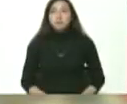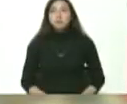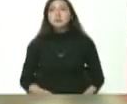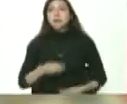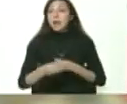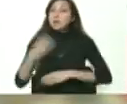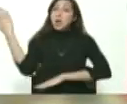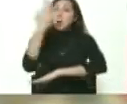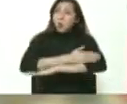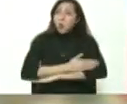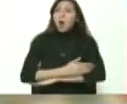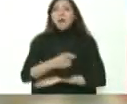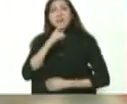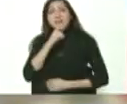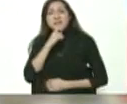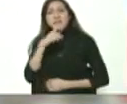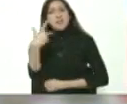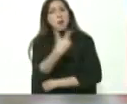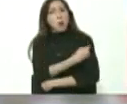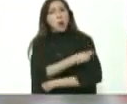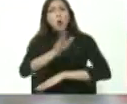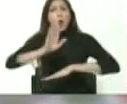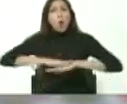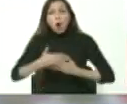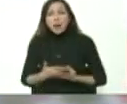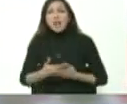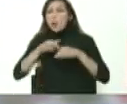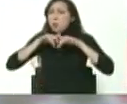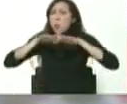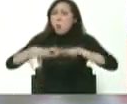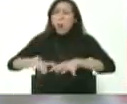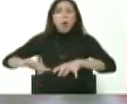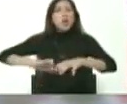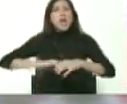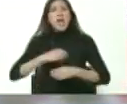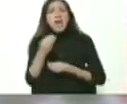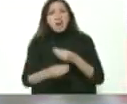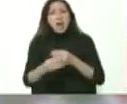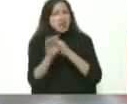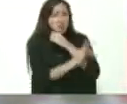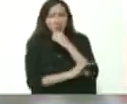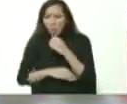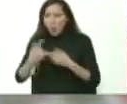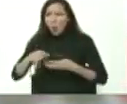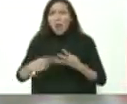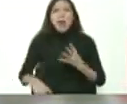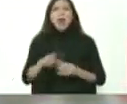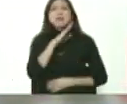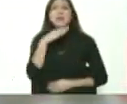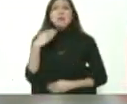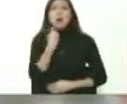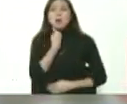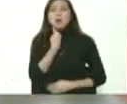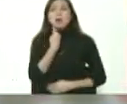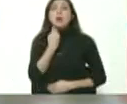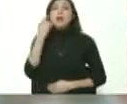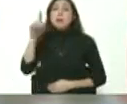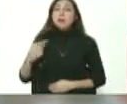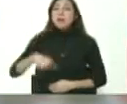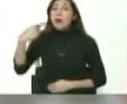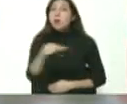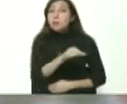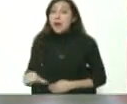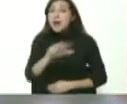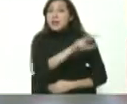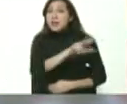dificultades de acceso a las vacunas. Tuvimos unos brotes importantes de sarampión y difteria, pero ya desde la semana 33